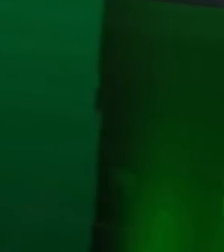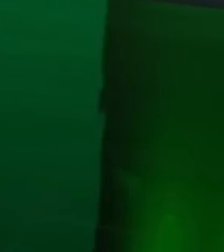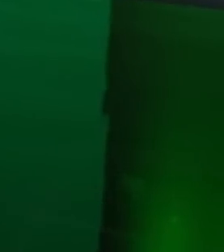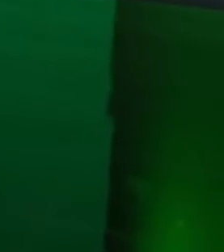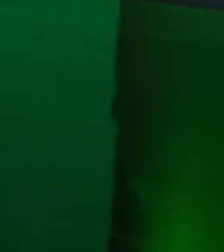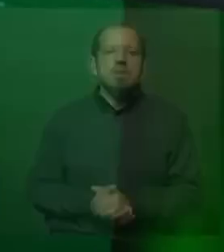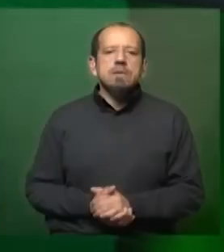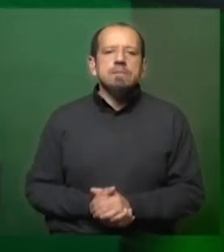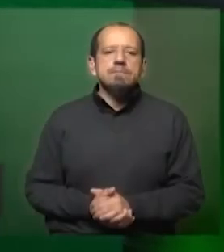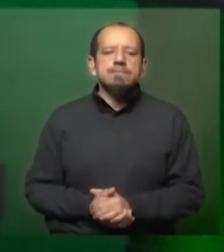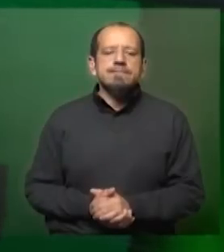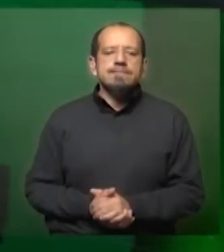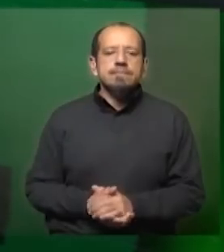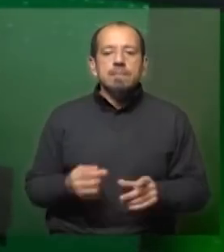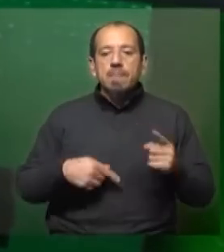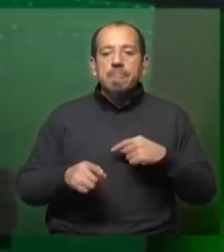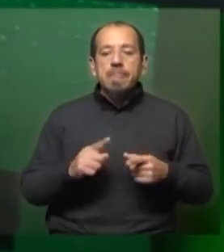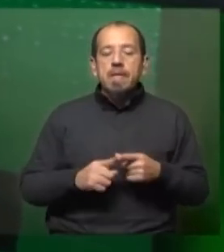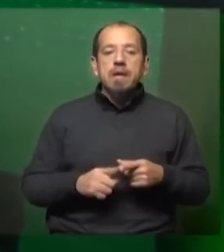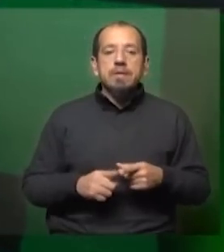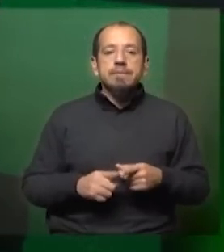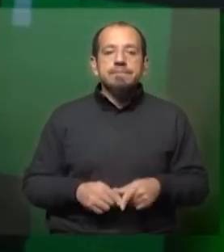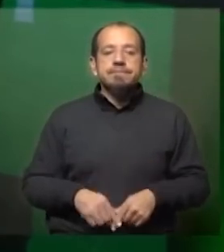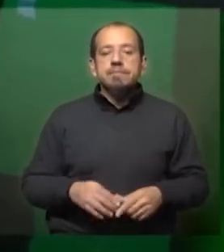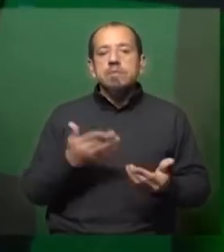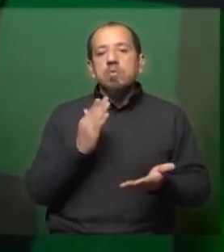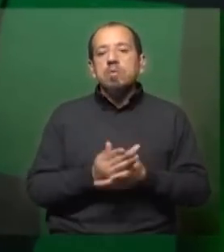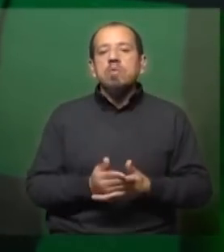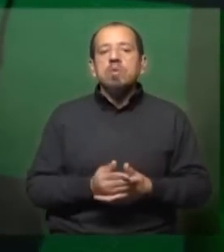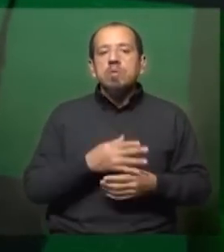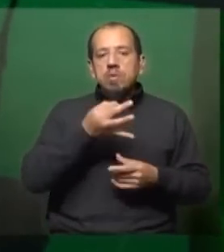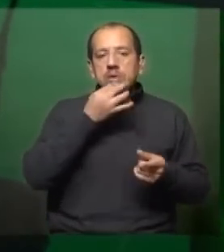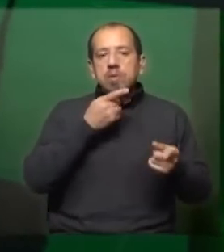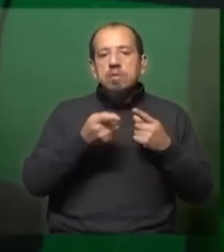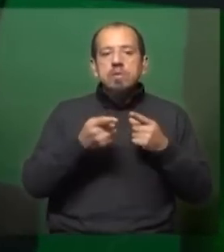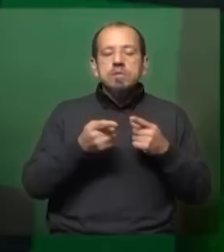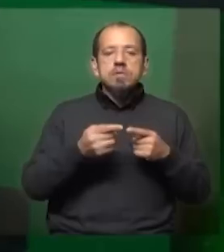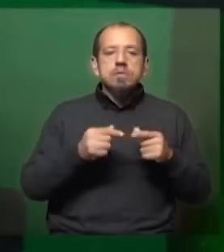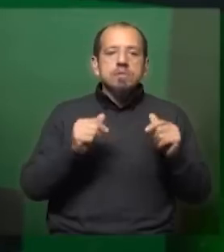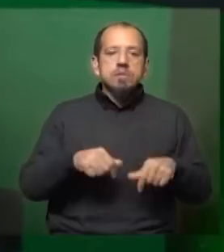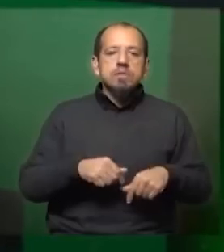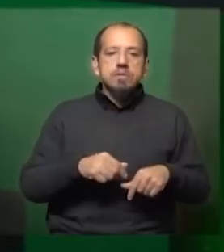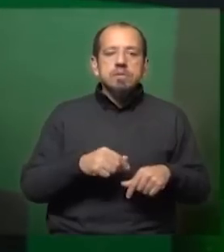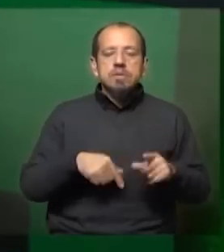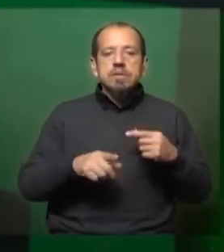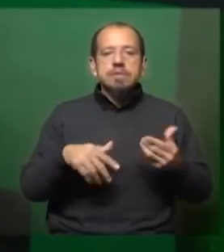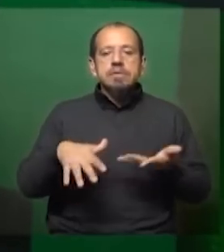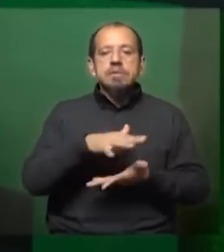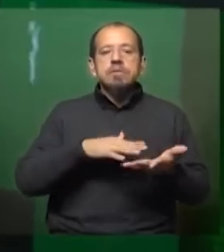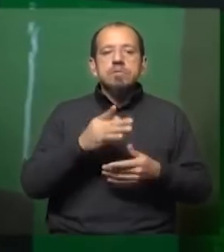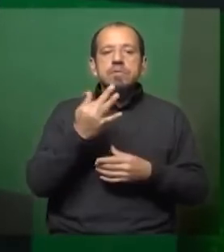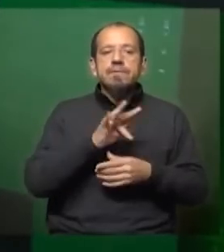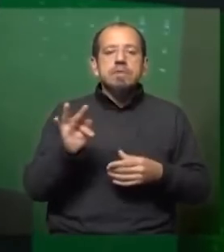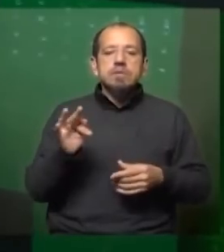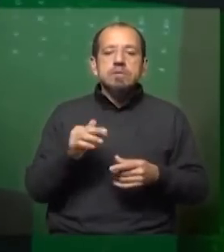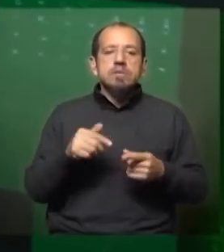bien ingresamos en el último tramo de este domingo y como lo habíamos anunciado vamos a referirnos a la situación de Francia